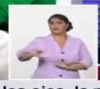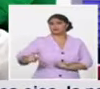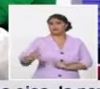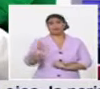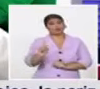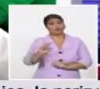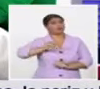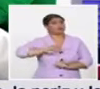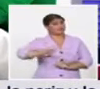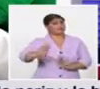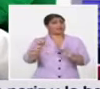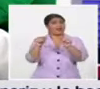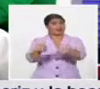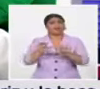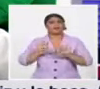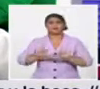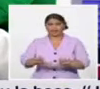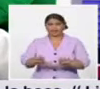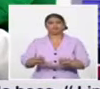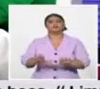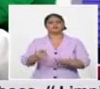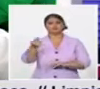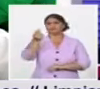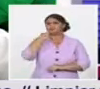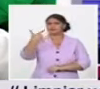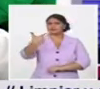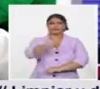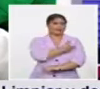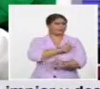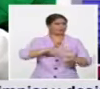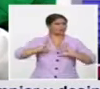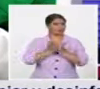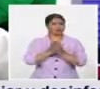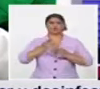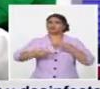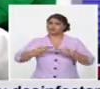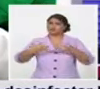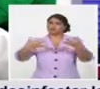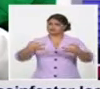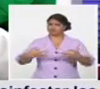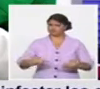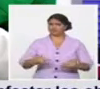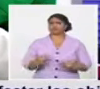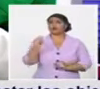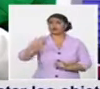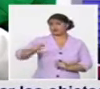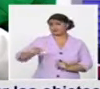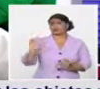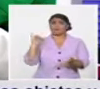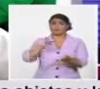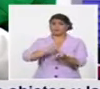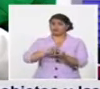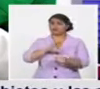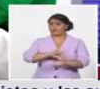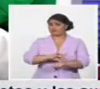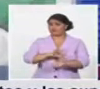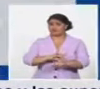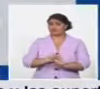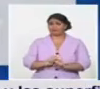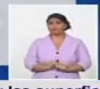pero indiscutiblemente es un riesgo muy importante. De esta forma, de los importados ayer por